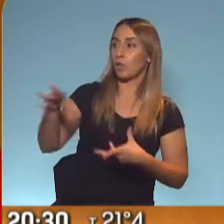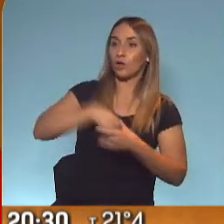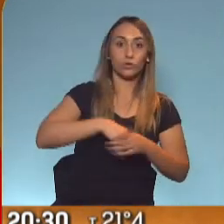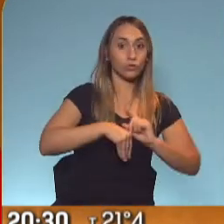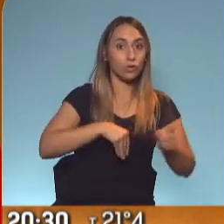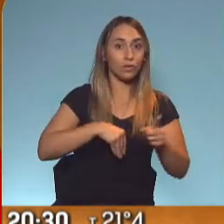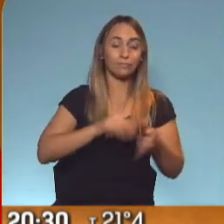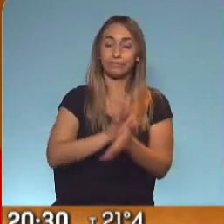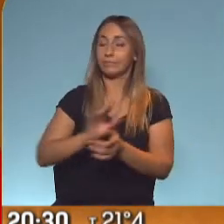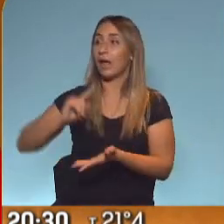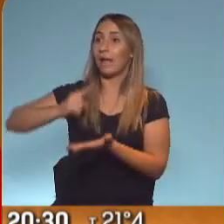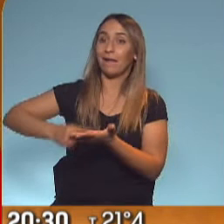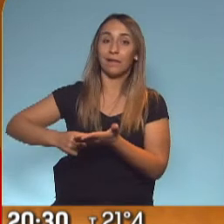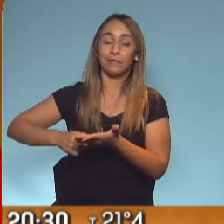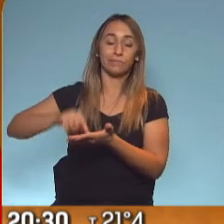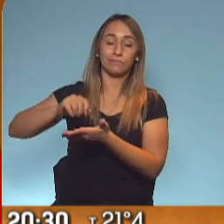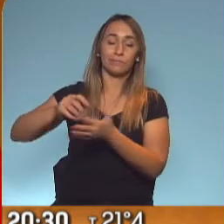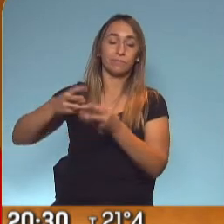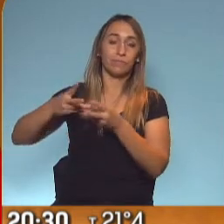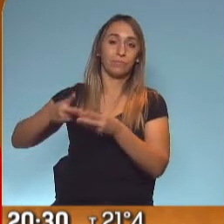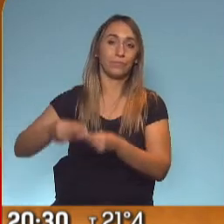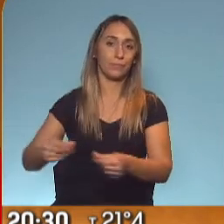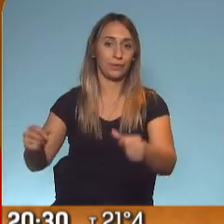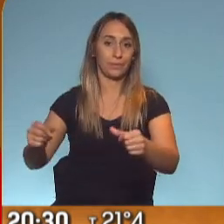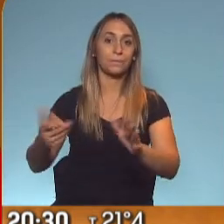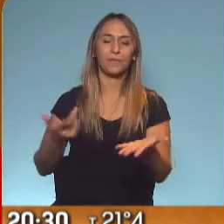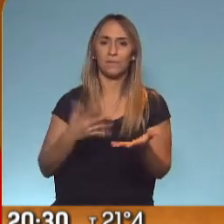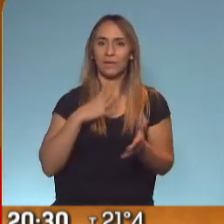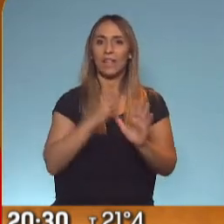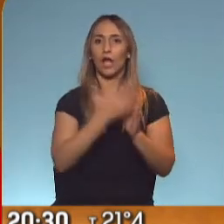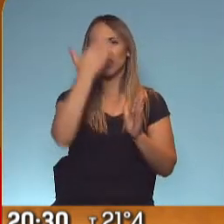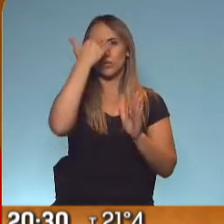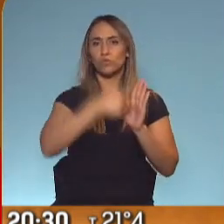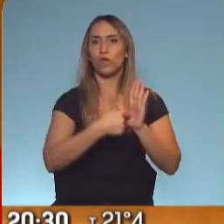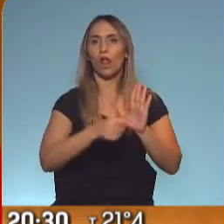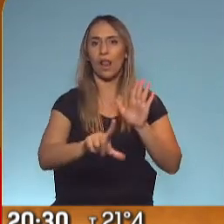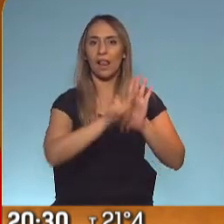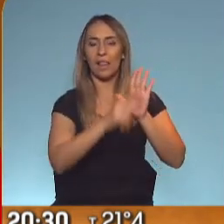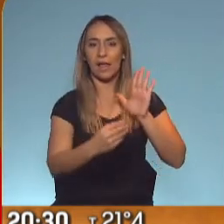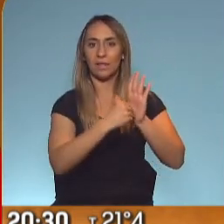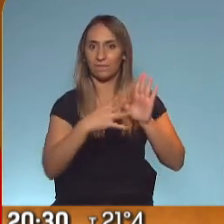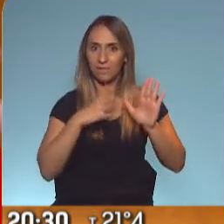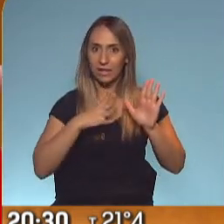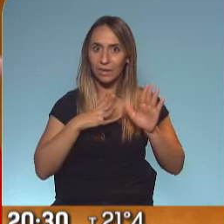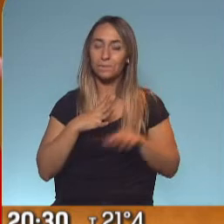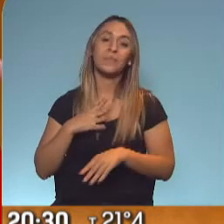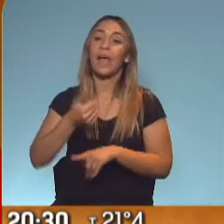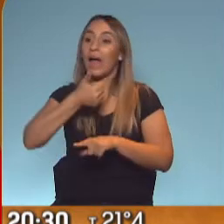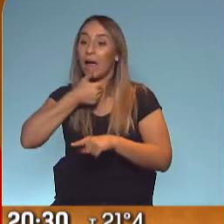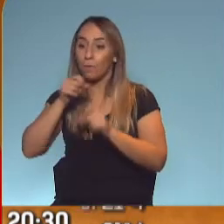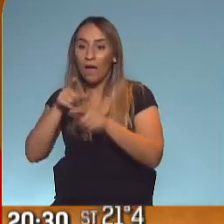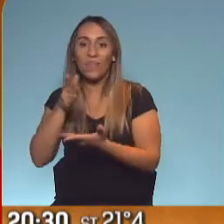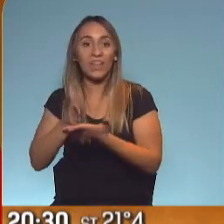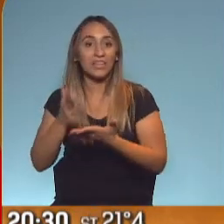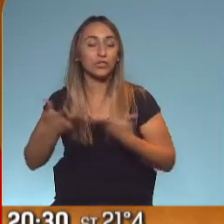normativa. Hablábamos recién de que no hay una ley, no hay en la Constitución de la Argentina. Es decir, el agua como derecho natural recién se consagró en el